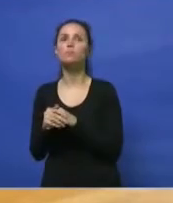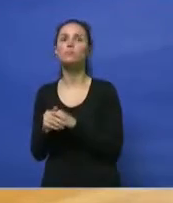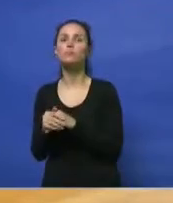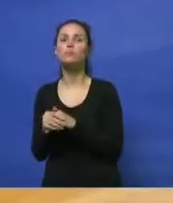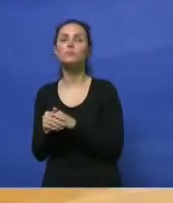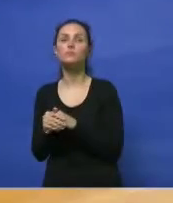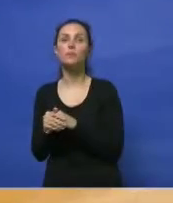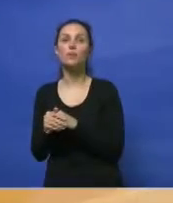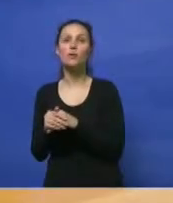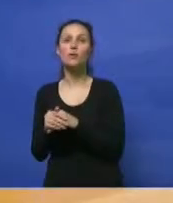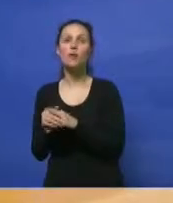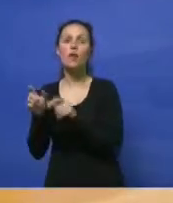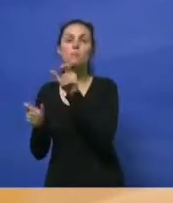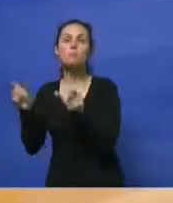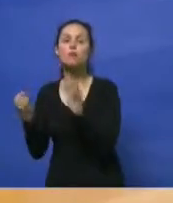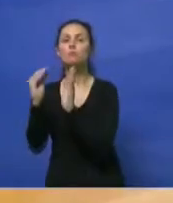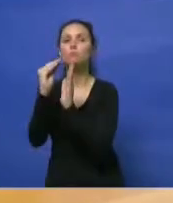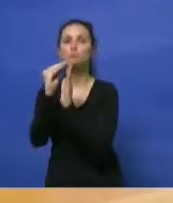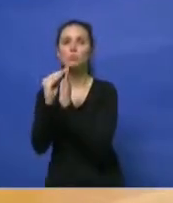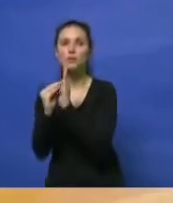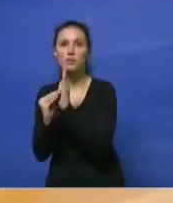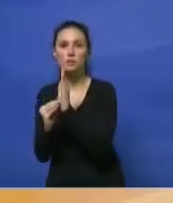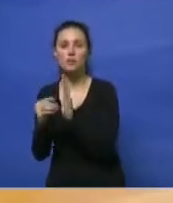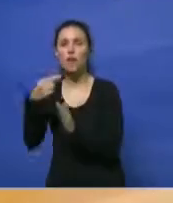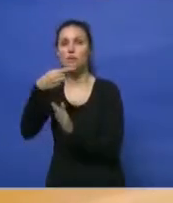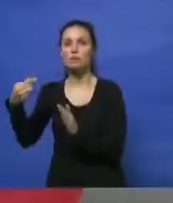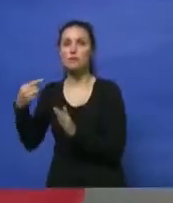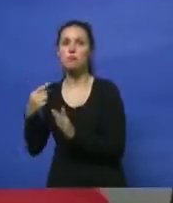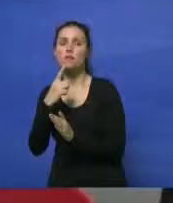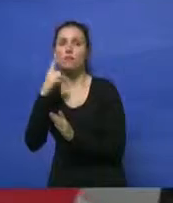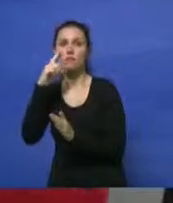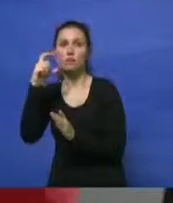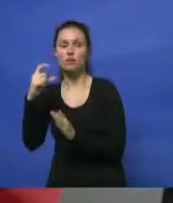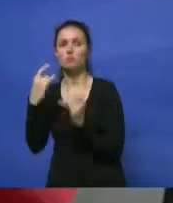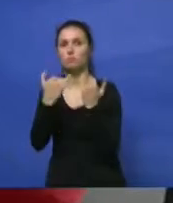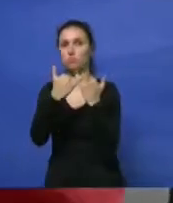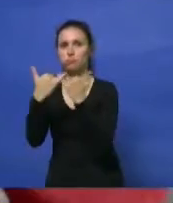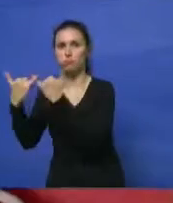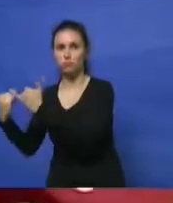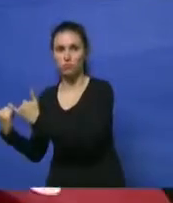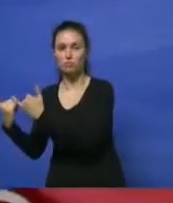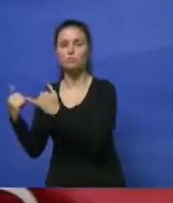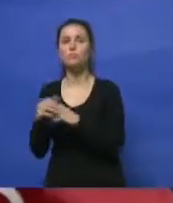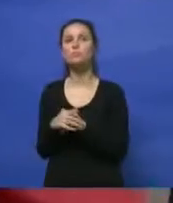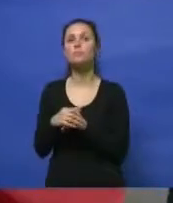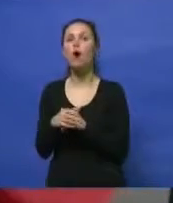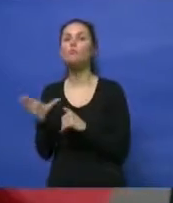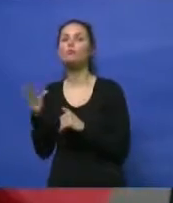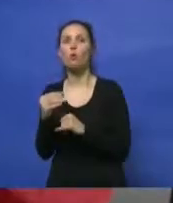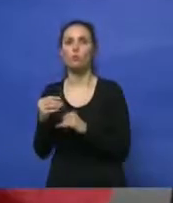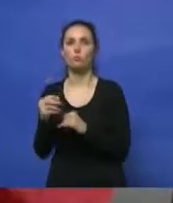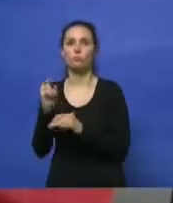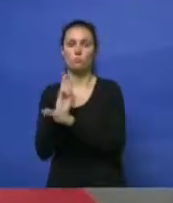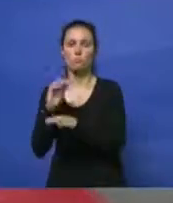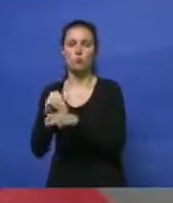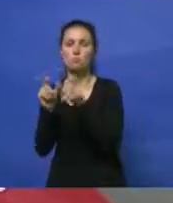Las personas deben inscribirse en semanatic.com. Hay un link para toda la actividad de Villa María y ahí pueden llenar